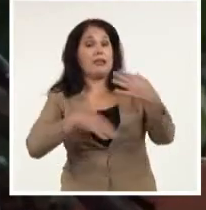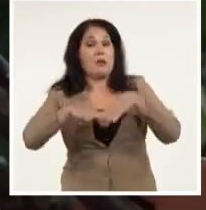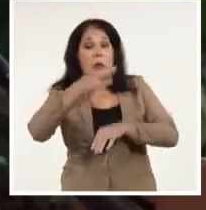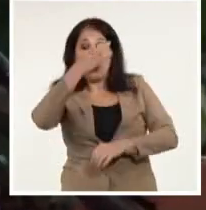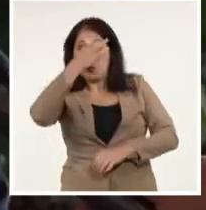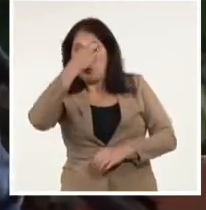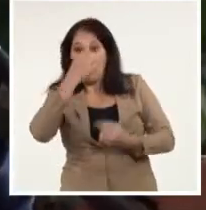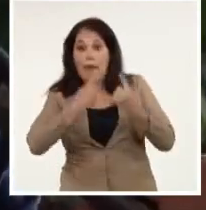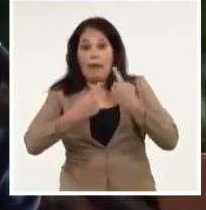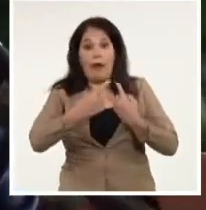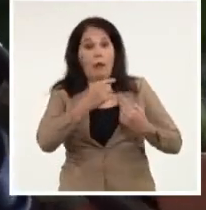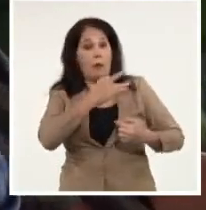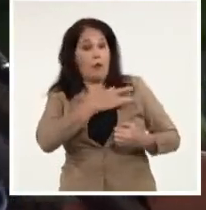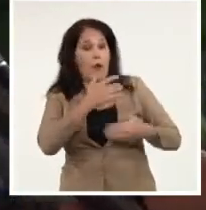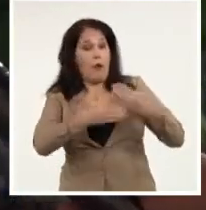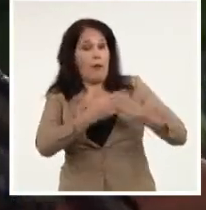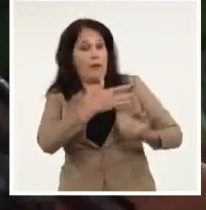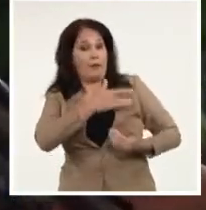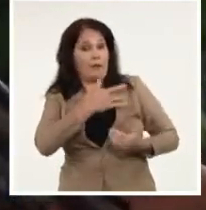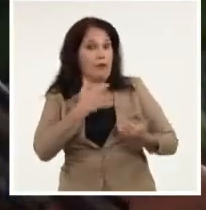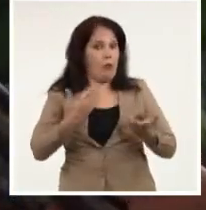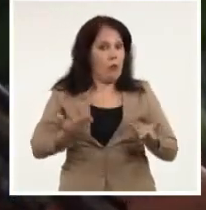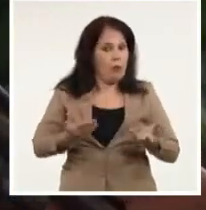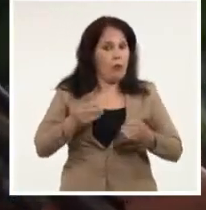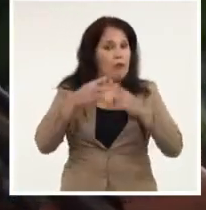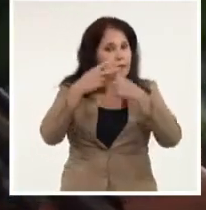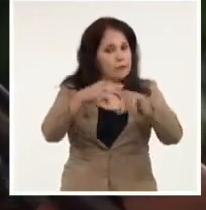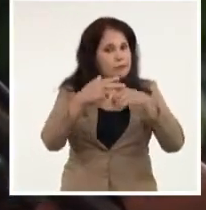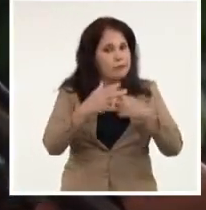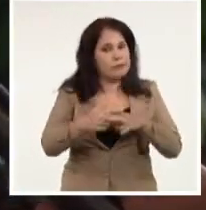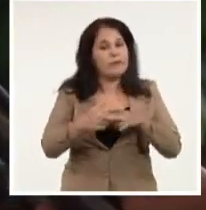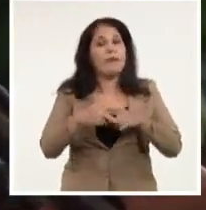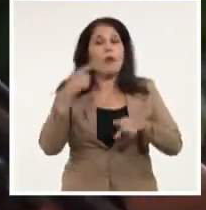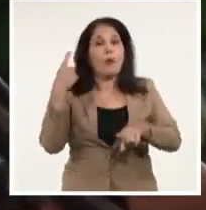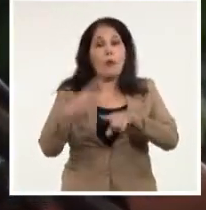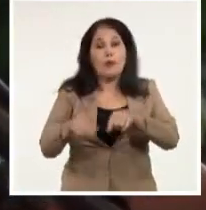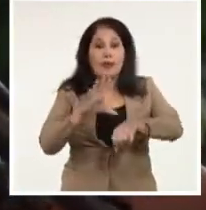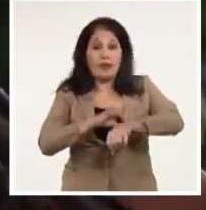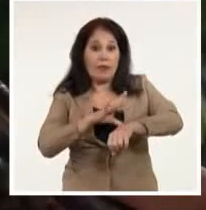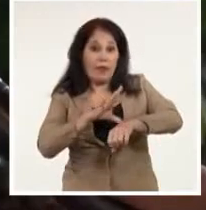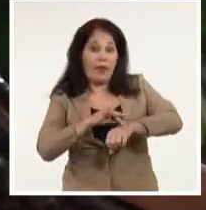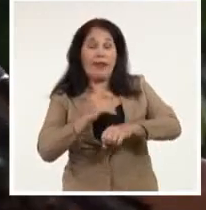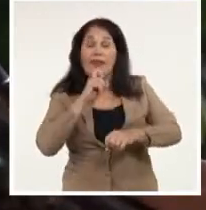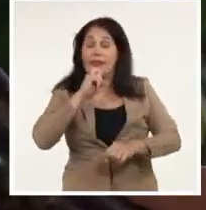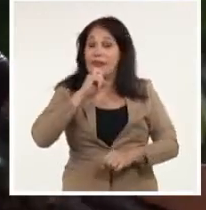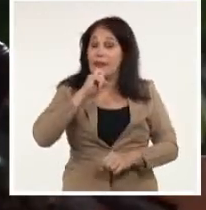importante. Todos esos factores importantes y otras enfermedades que dan curso a